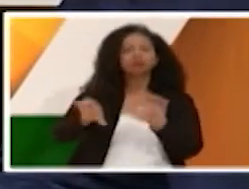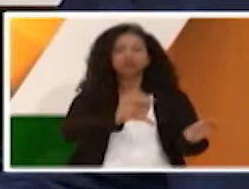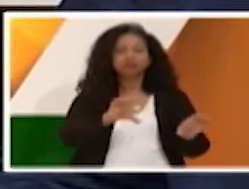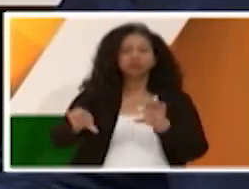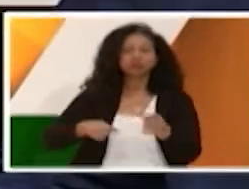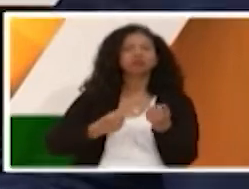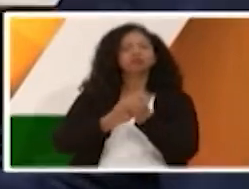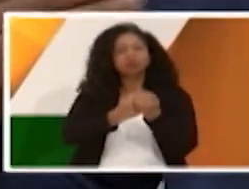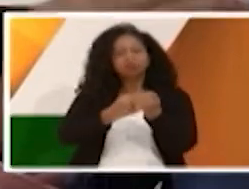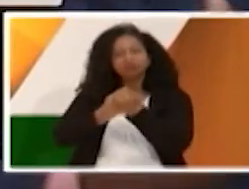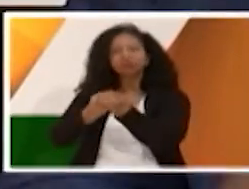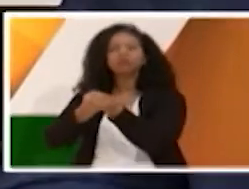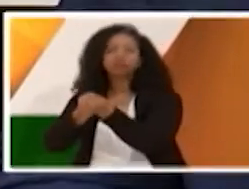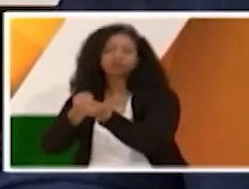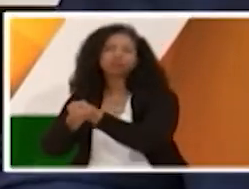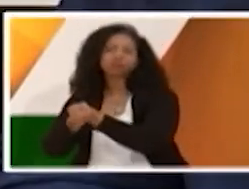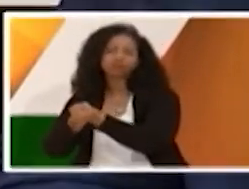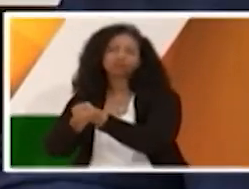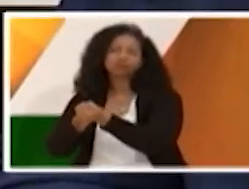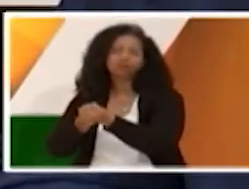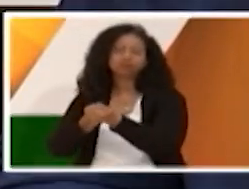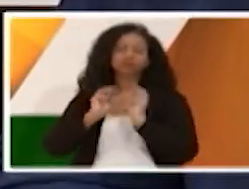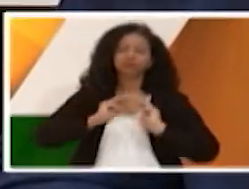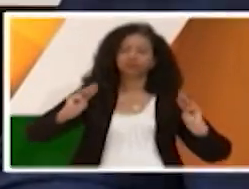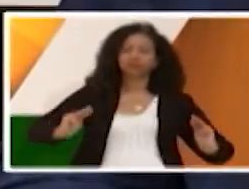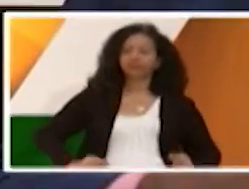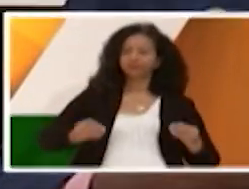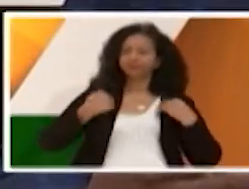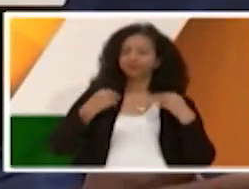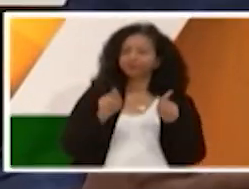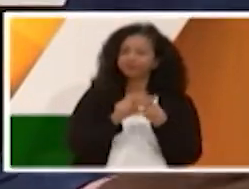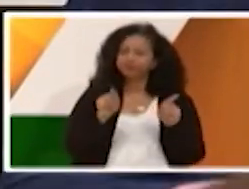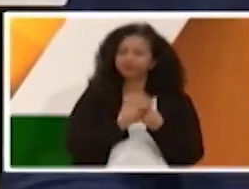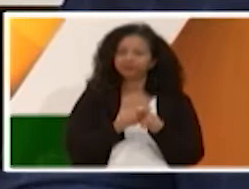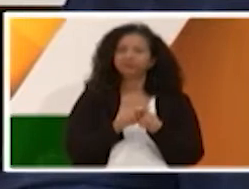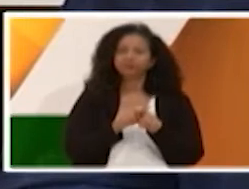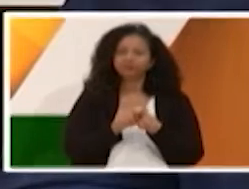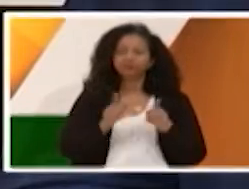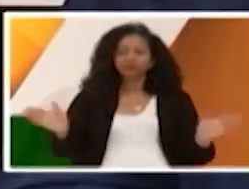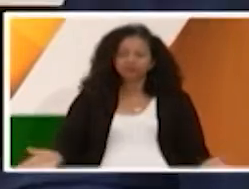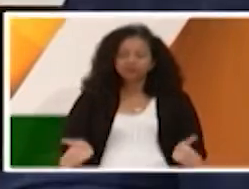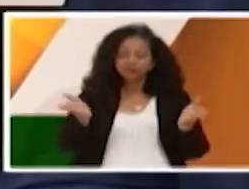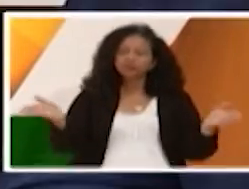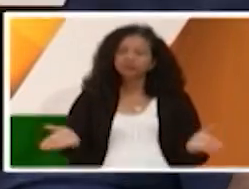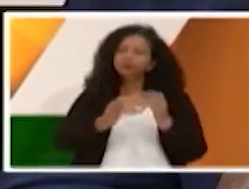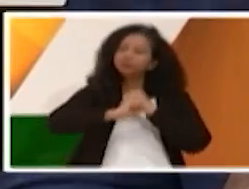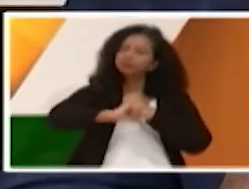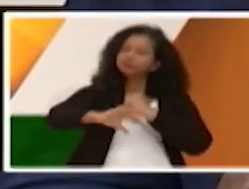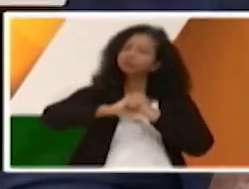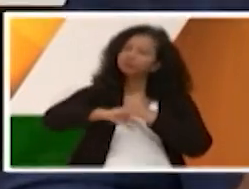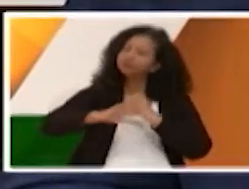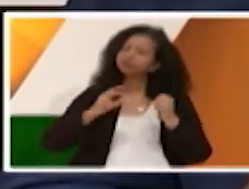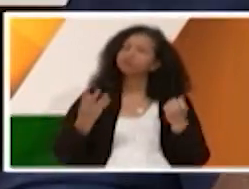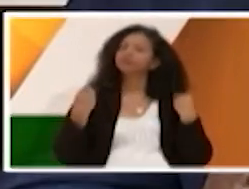esas instituciones como las actividades que tiene el Ministerio también de manera propia para promover el deporte. Eso lo estamos